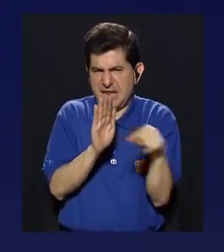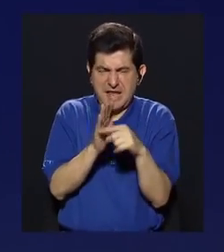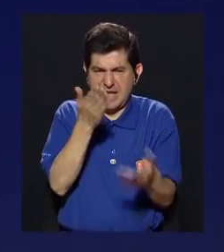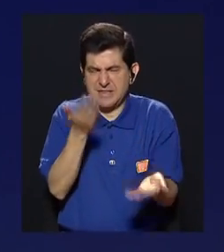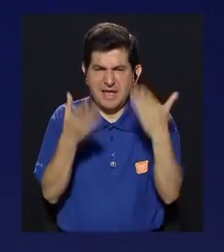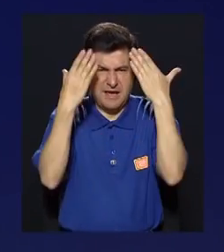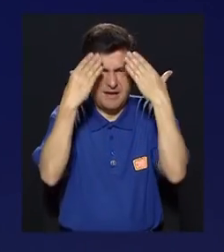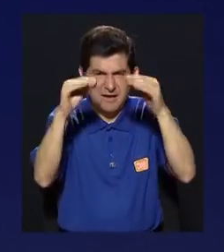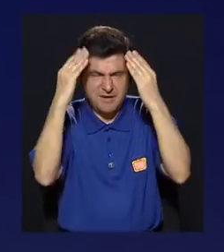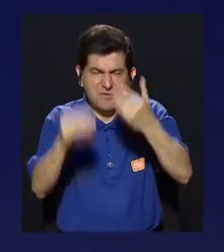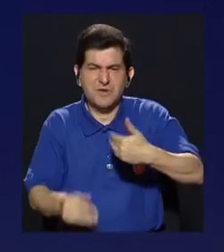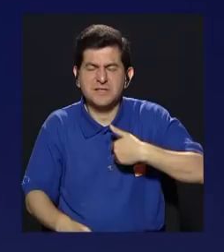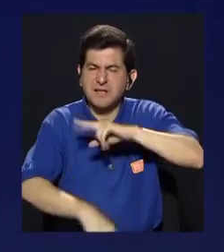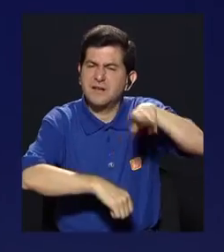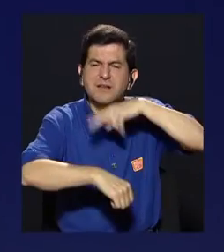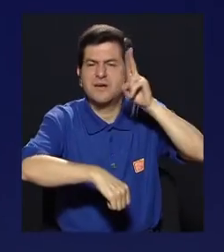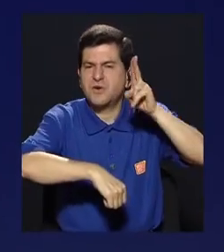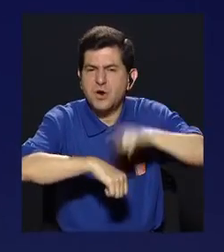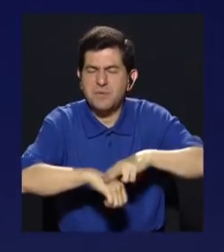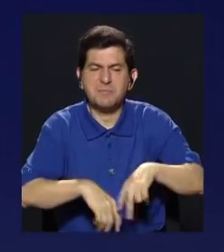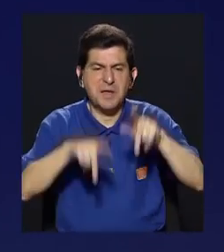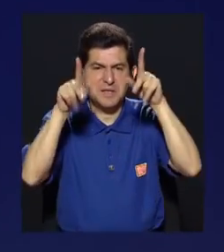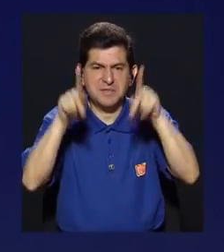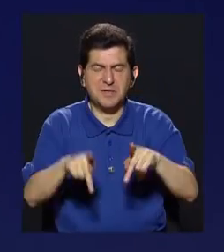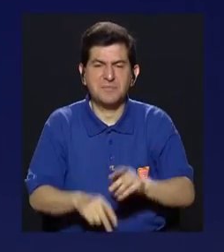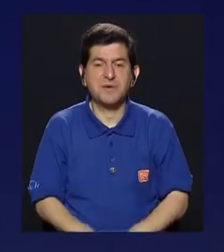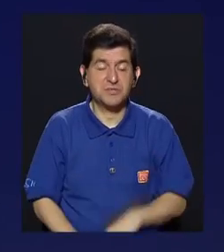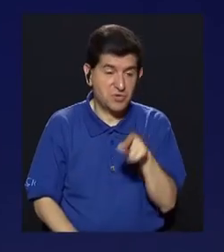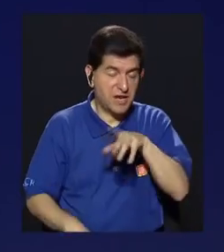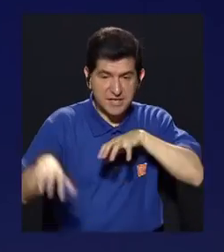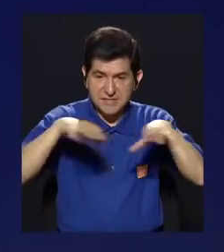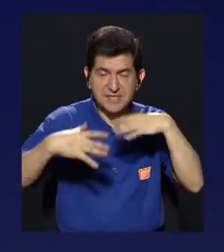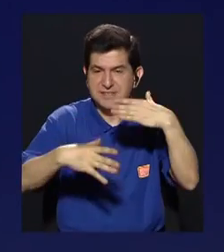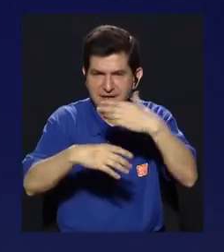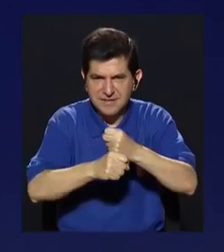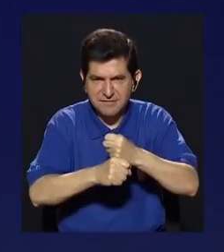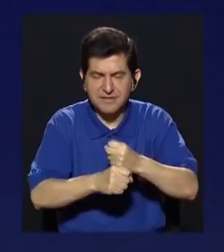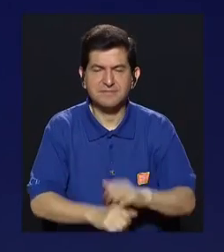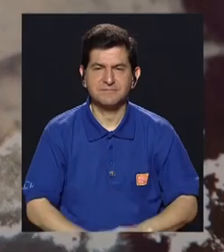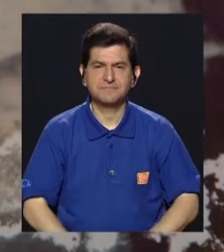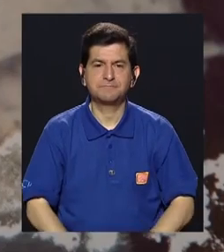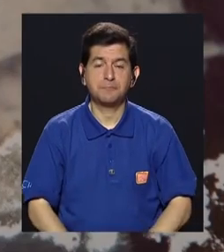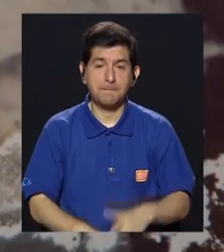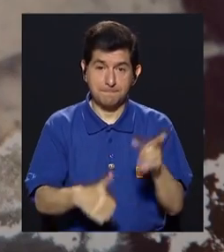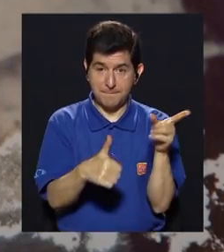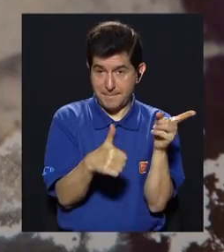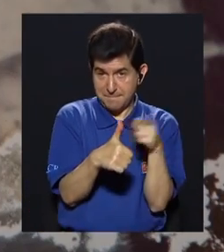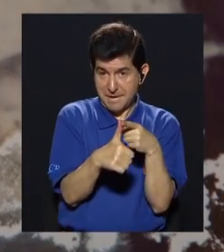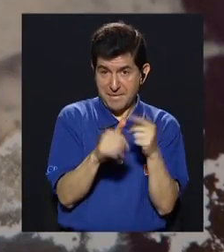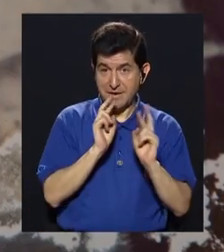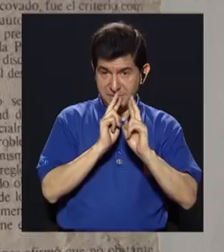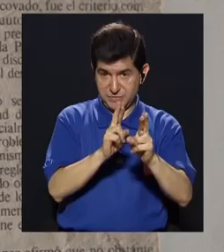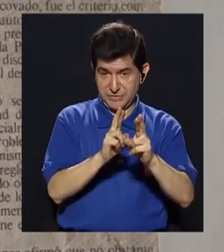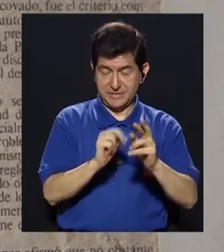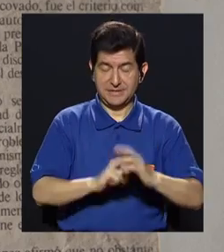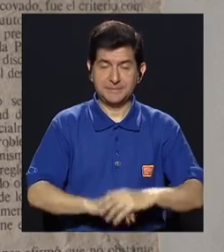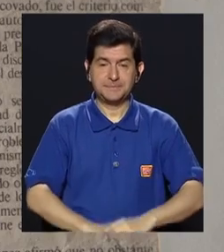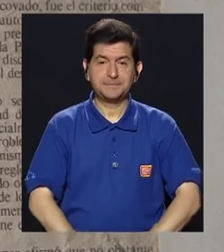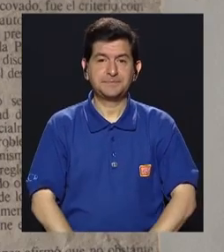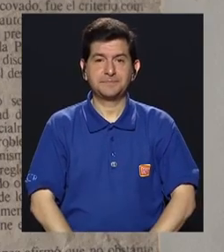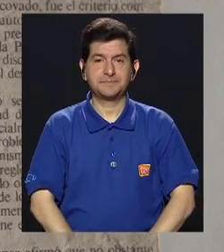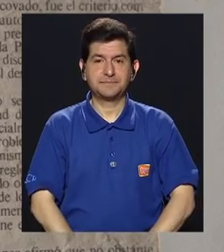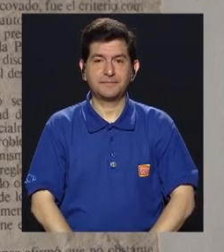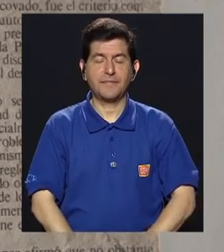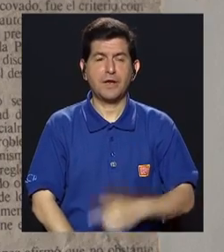mencionabas que veías a los obreros pasar si había en ese momento algún prejuicio en parte por la información que nos